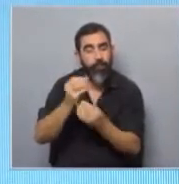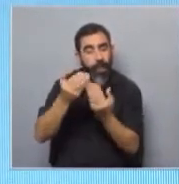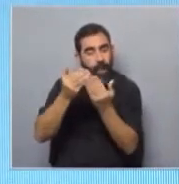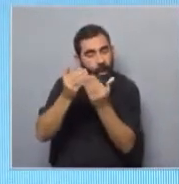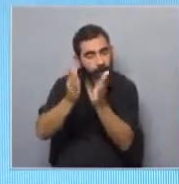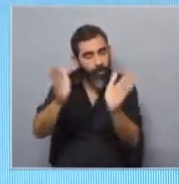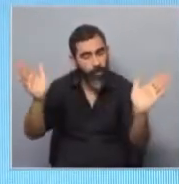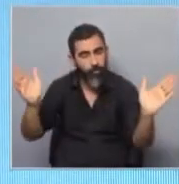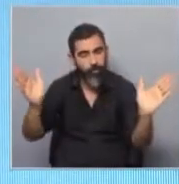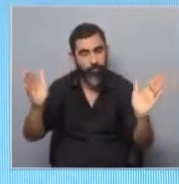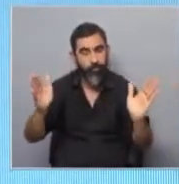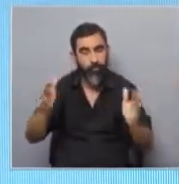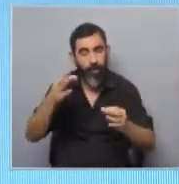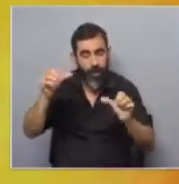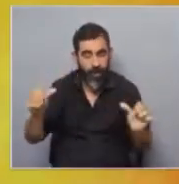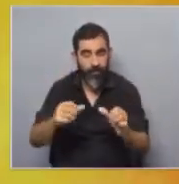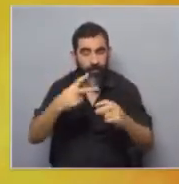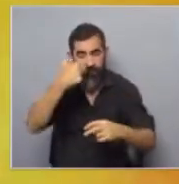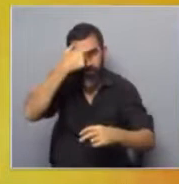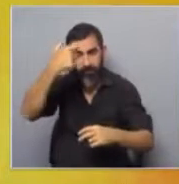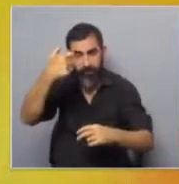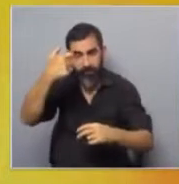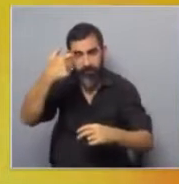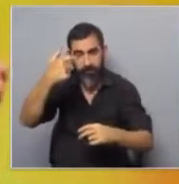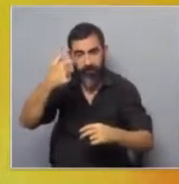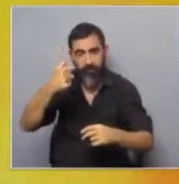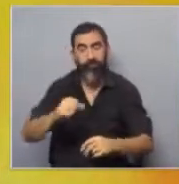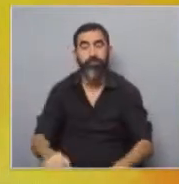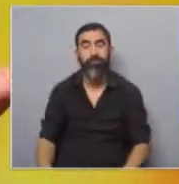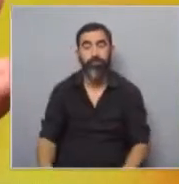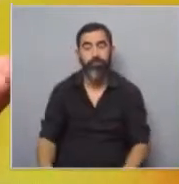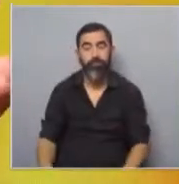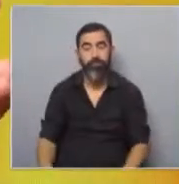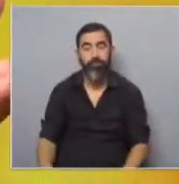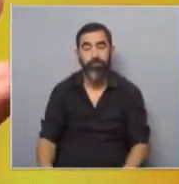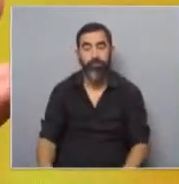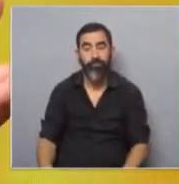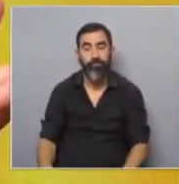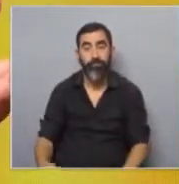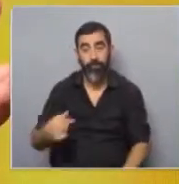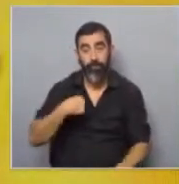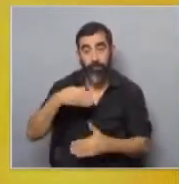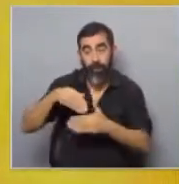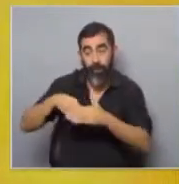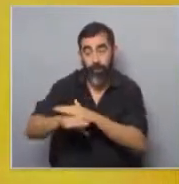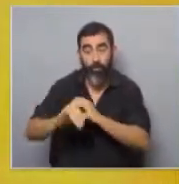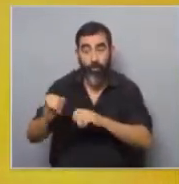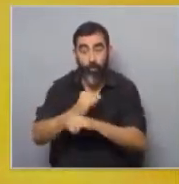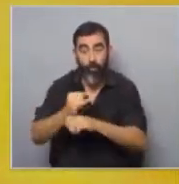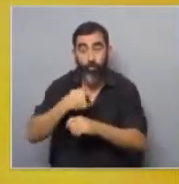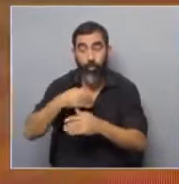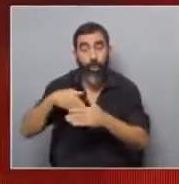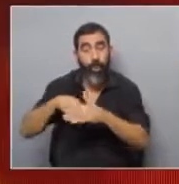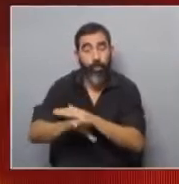abierto para hacer ciencia. En la forma como yo entré al